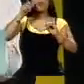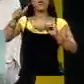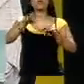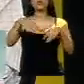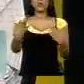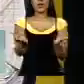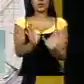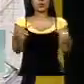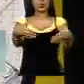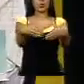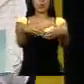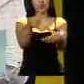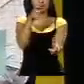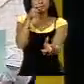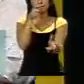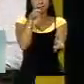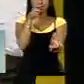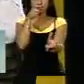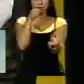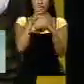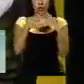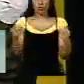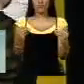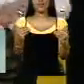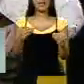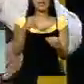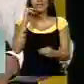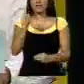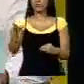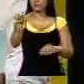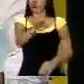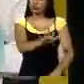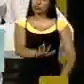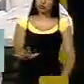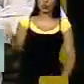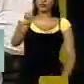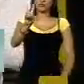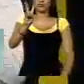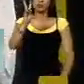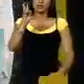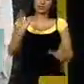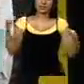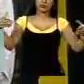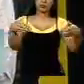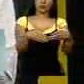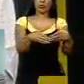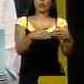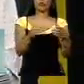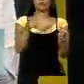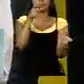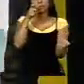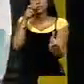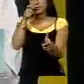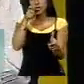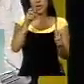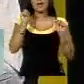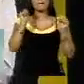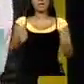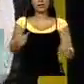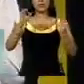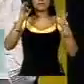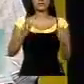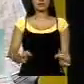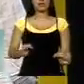de patrulla. Que no haya un rincón del país que no tengamos base de patrulla, que es la vamos a conformar a partir del